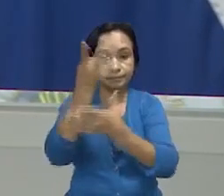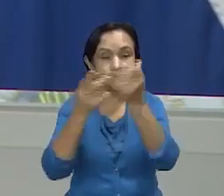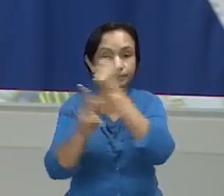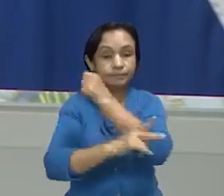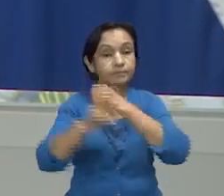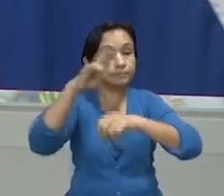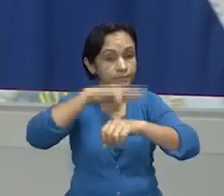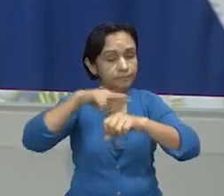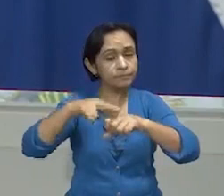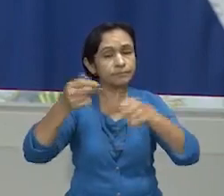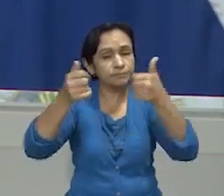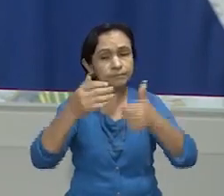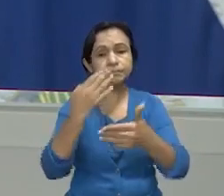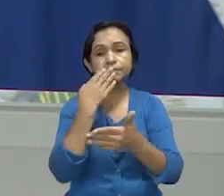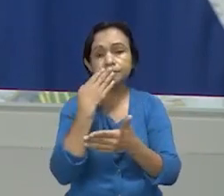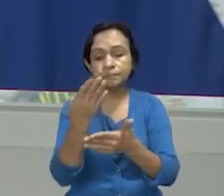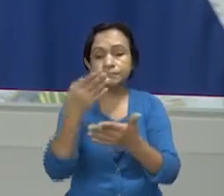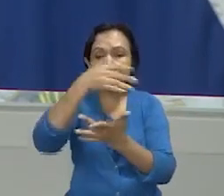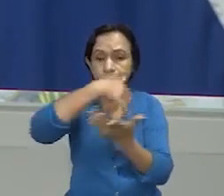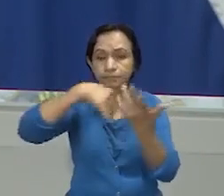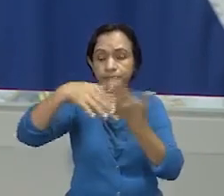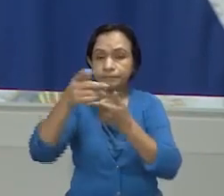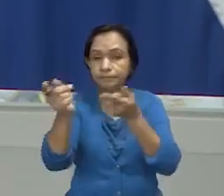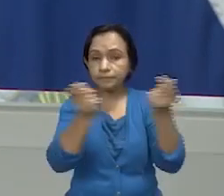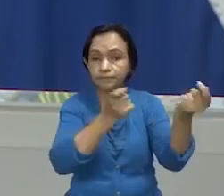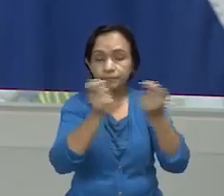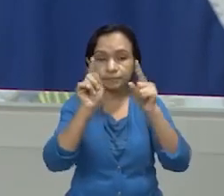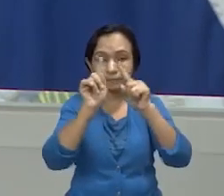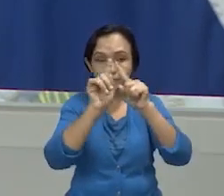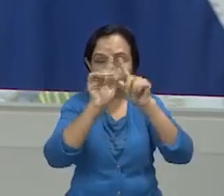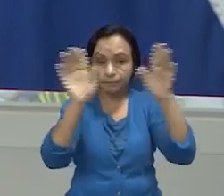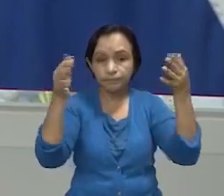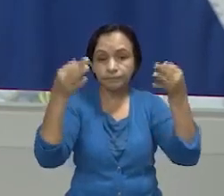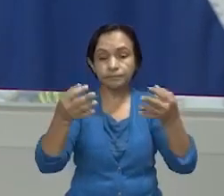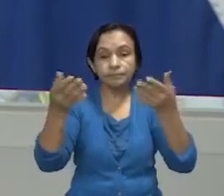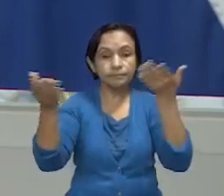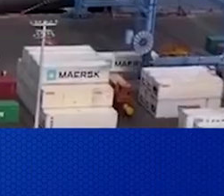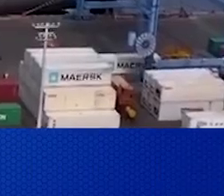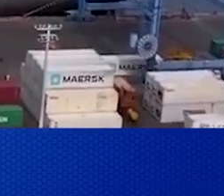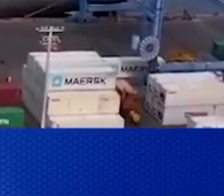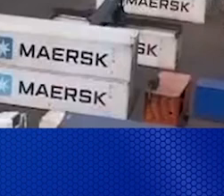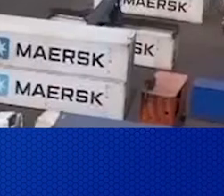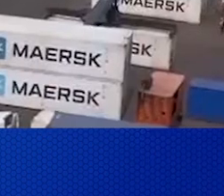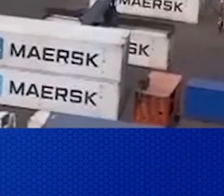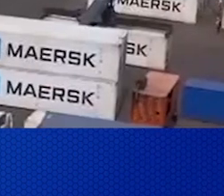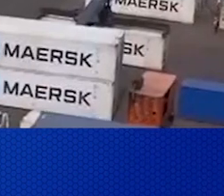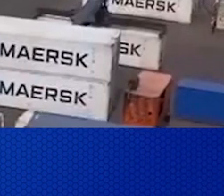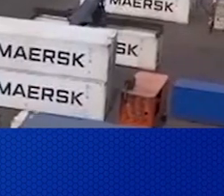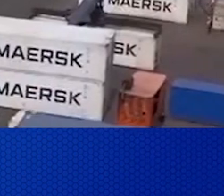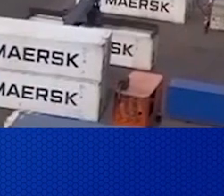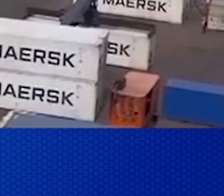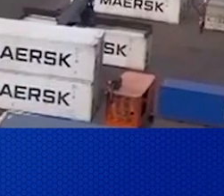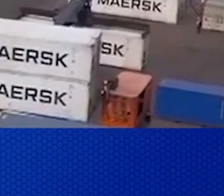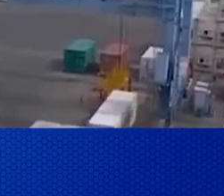reglas comprensibles para asegurar un ambiente regulado y transparente para el comercio de mercancías y servicios entre